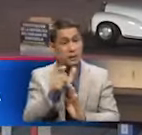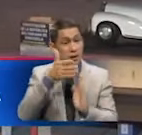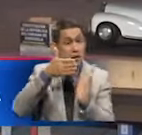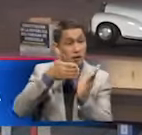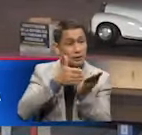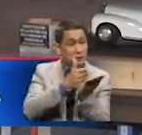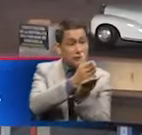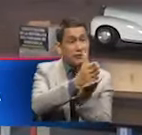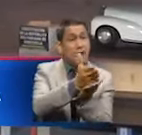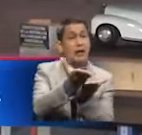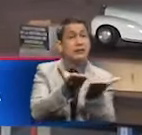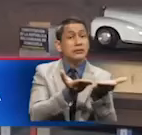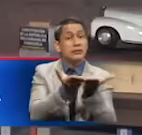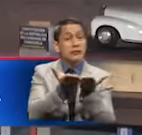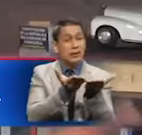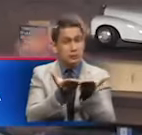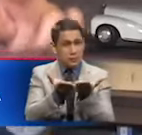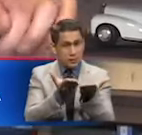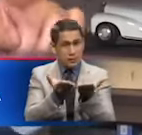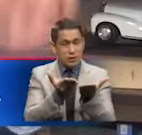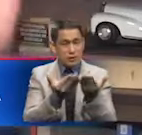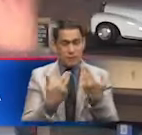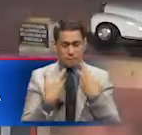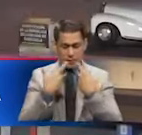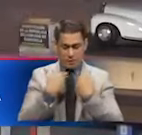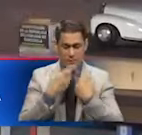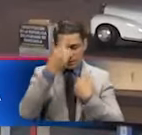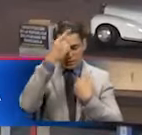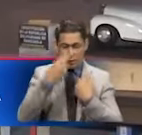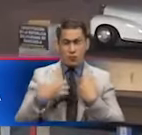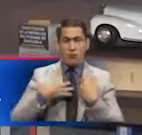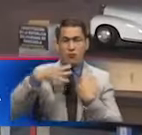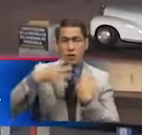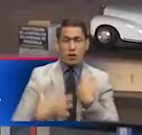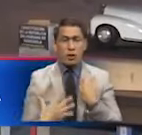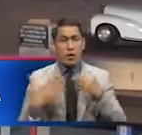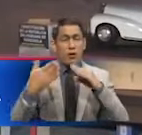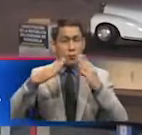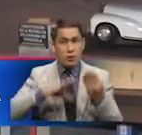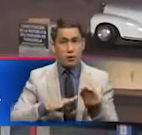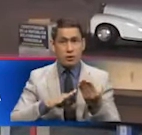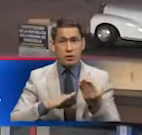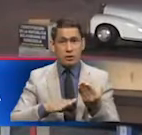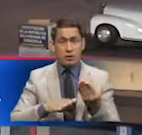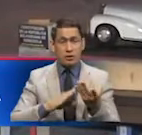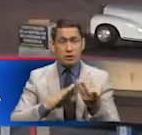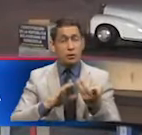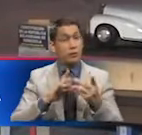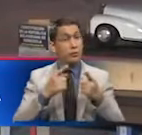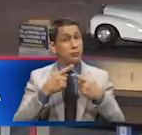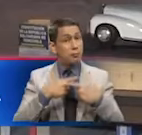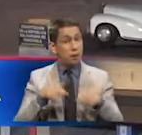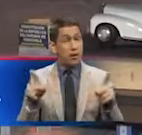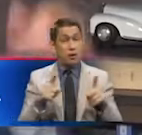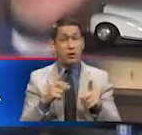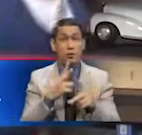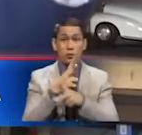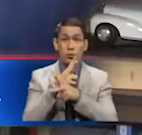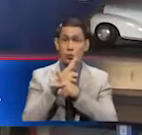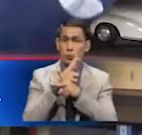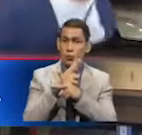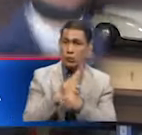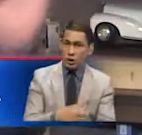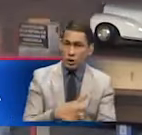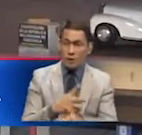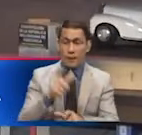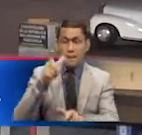tampoco legislación laxa que permita que se presenten esta clase de zapadas, ¿no? De fingir una enfermedad y de